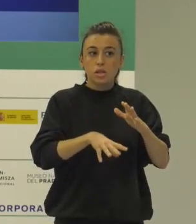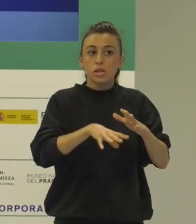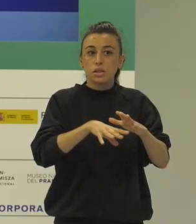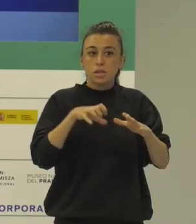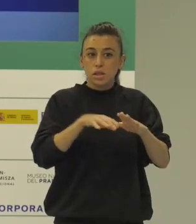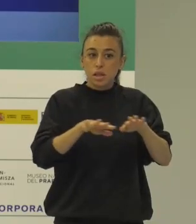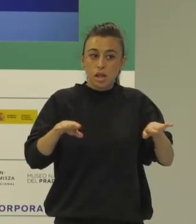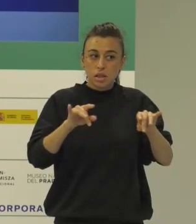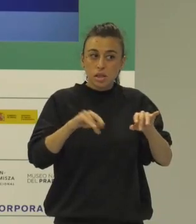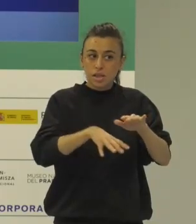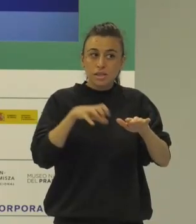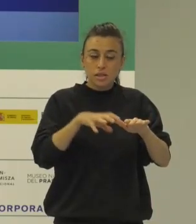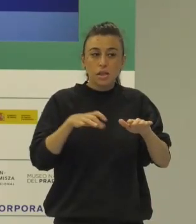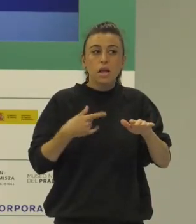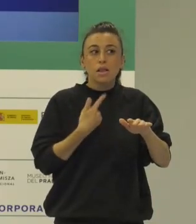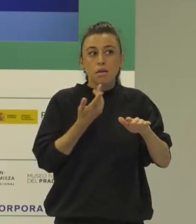mis compañeros, hemos